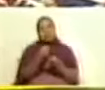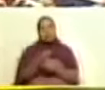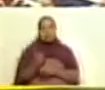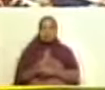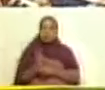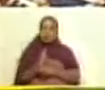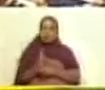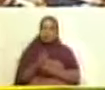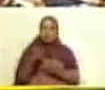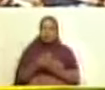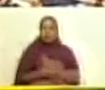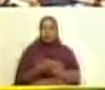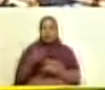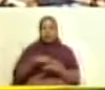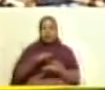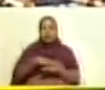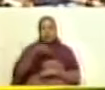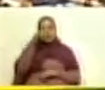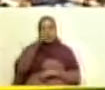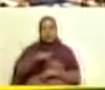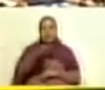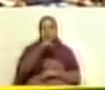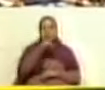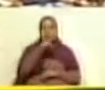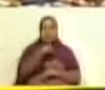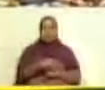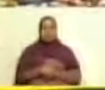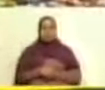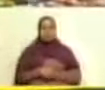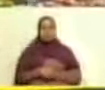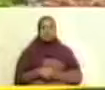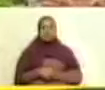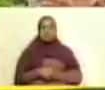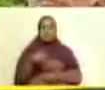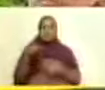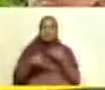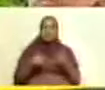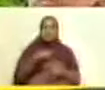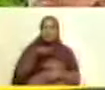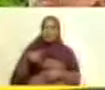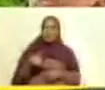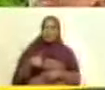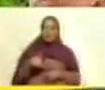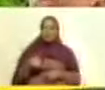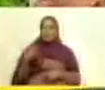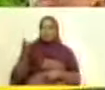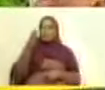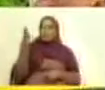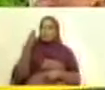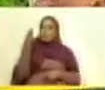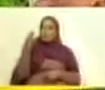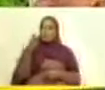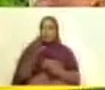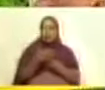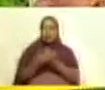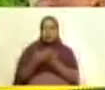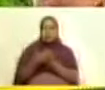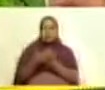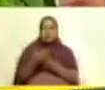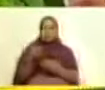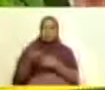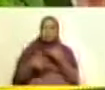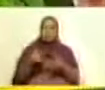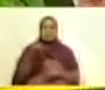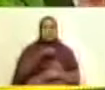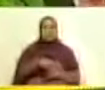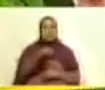inmediatamente con una llamada de un país a otro. Nuestros embajadores, nuestros cónsules pueden resolver estos problemas.